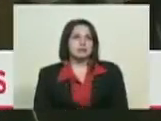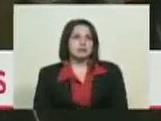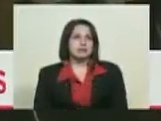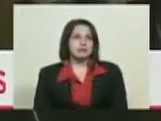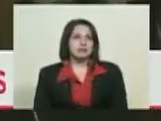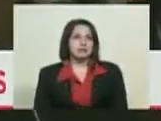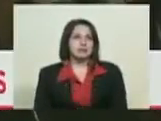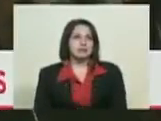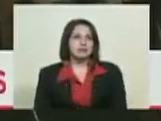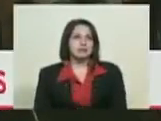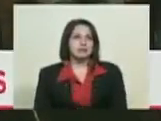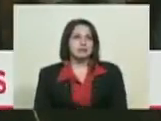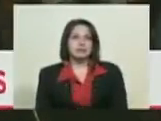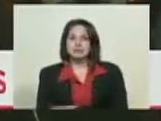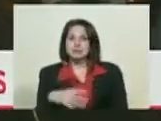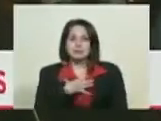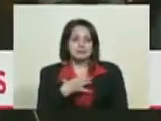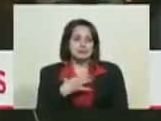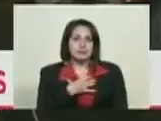No van a poder.